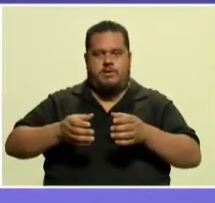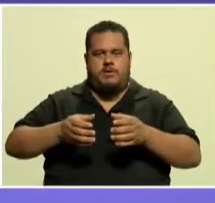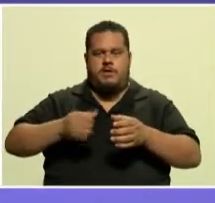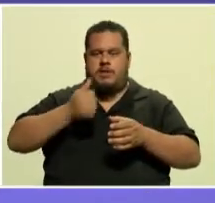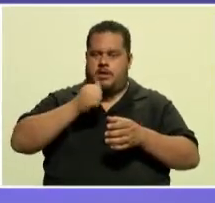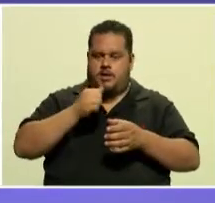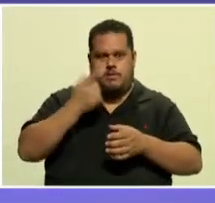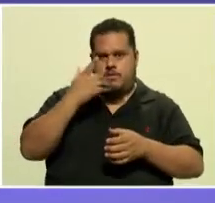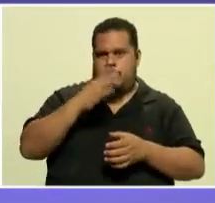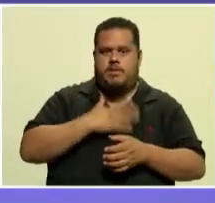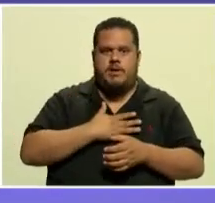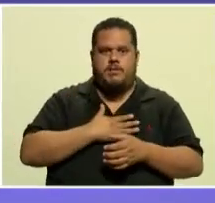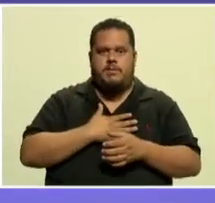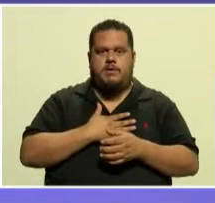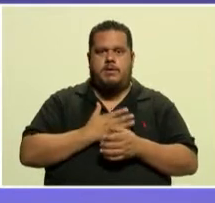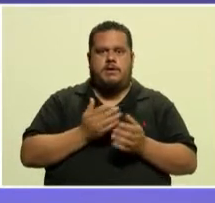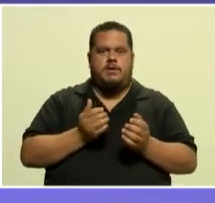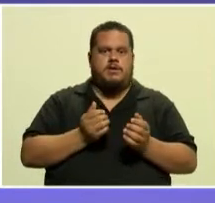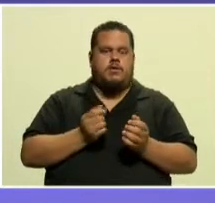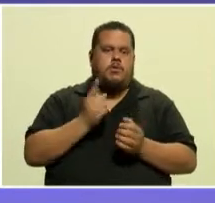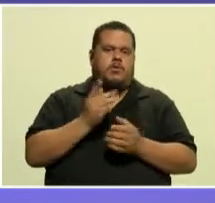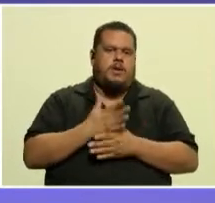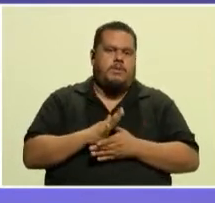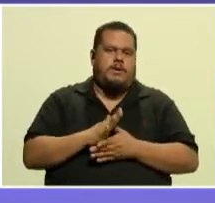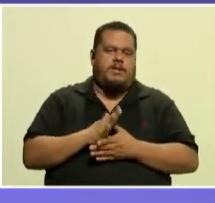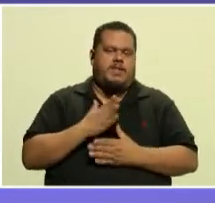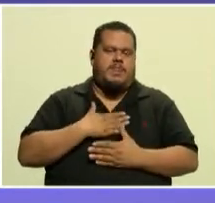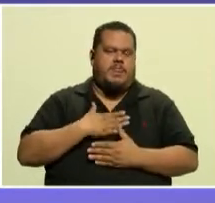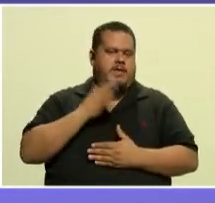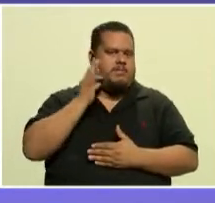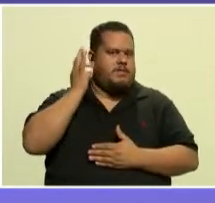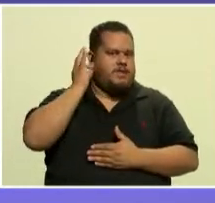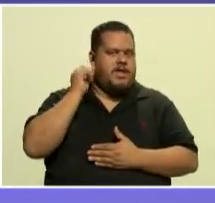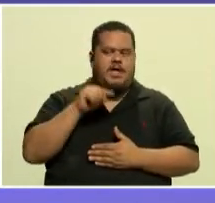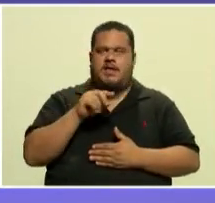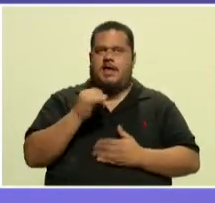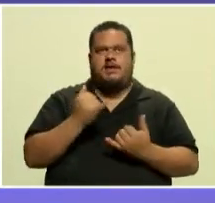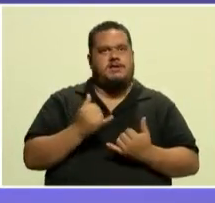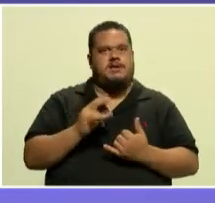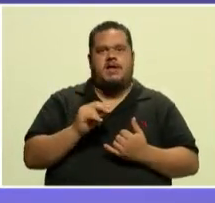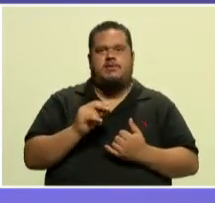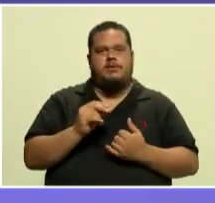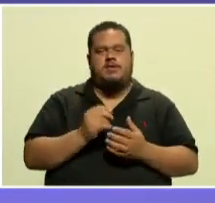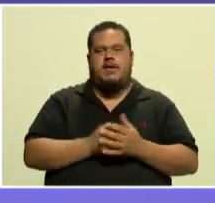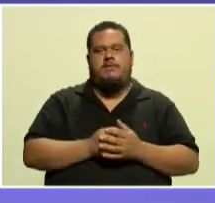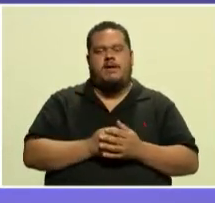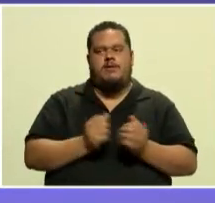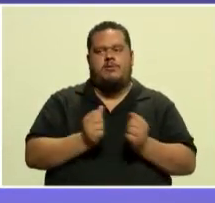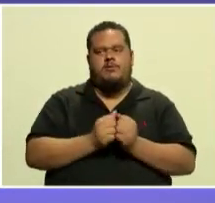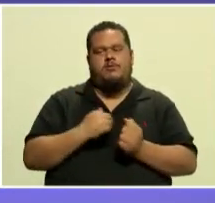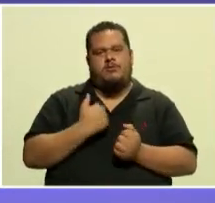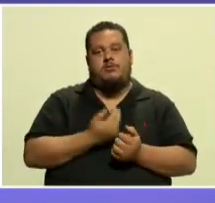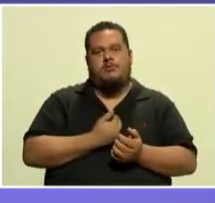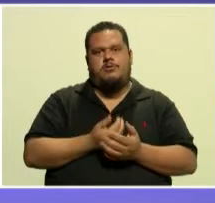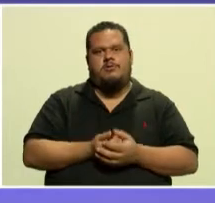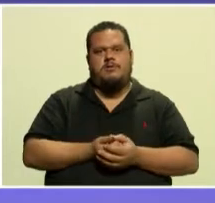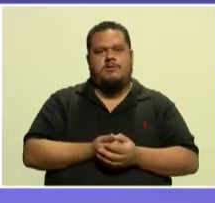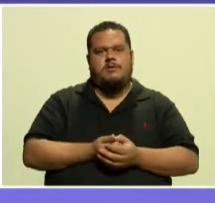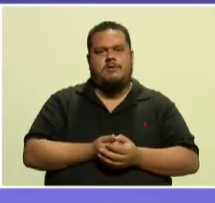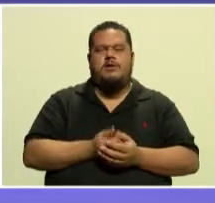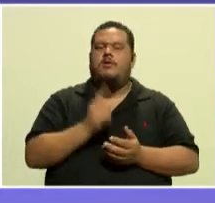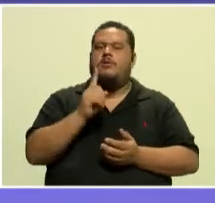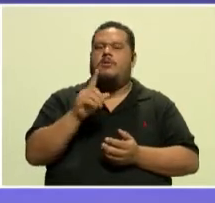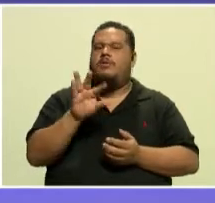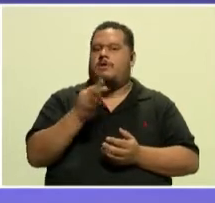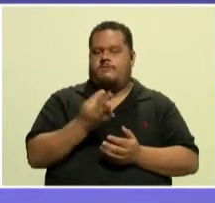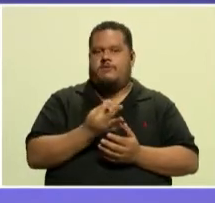para mí era como estar con una parte de mi tía, a pesar de que ya ella no estaba en vida con nosotros. Fue una manera